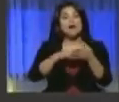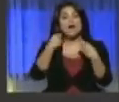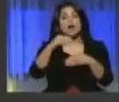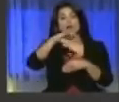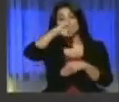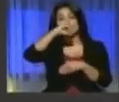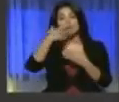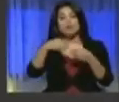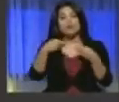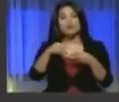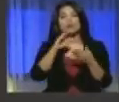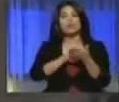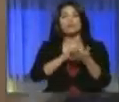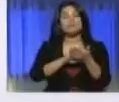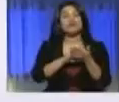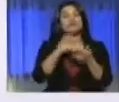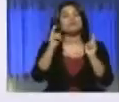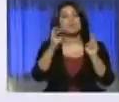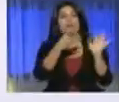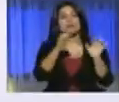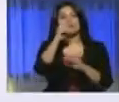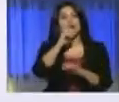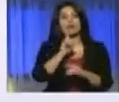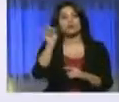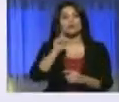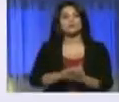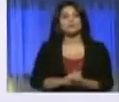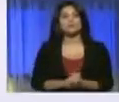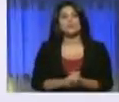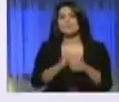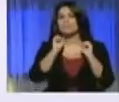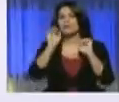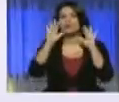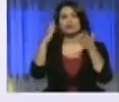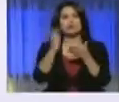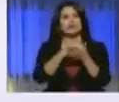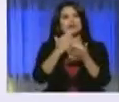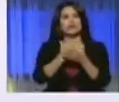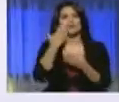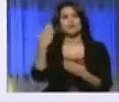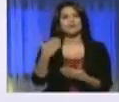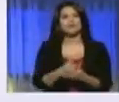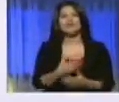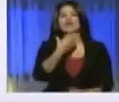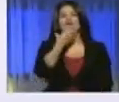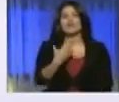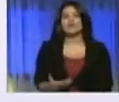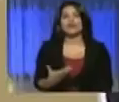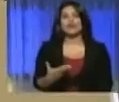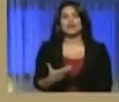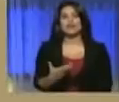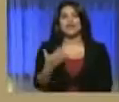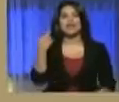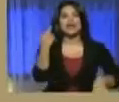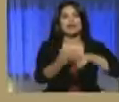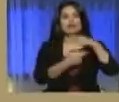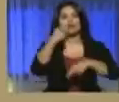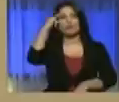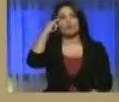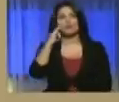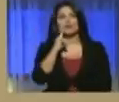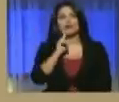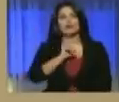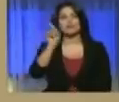años. Este libro, maravilloso, es Fidel y la Revolución Bolivariana. Lo